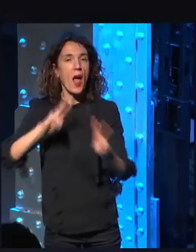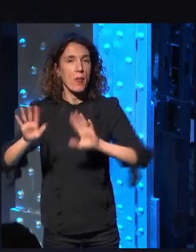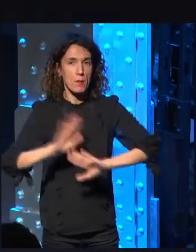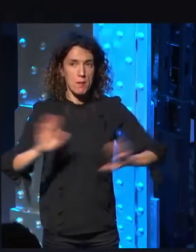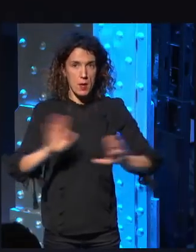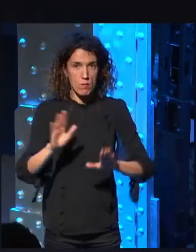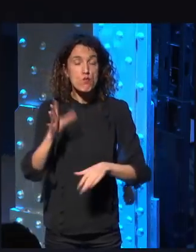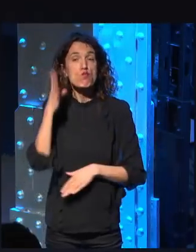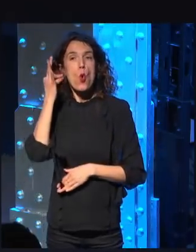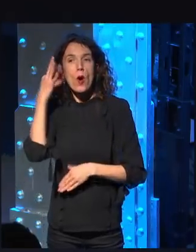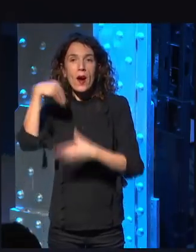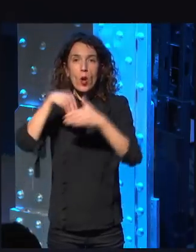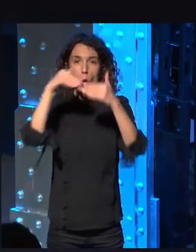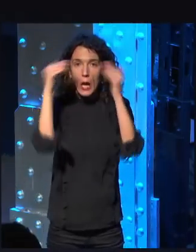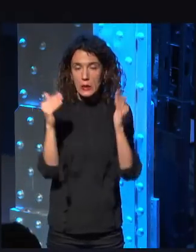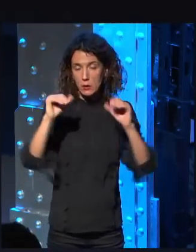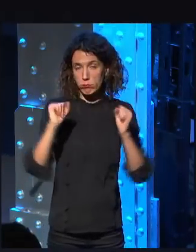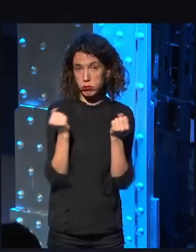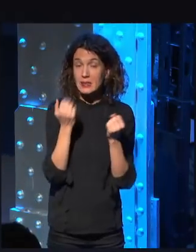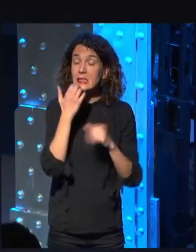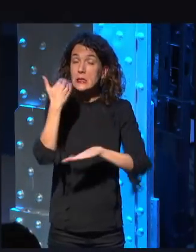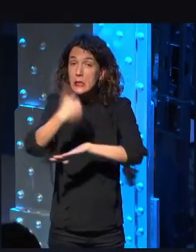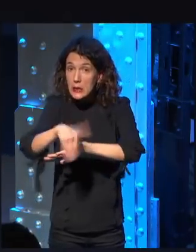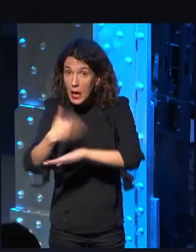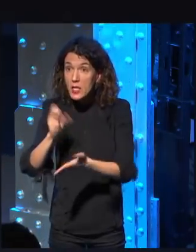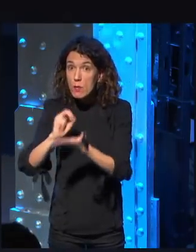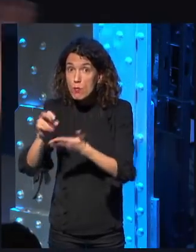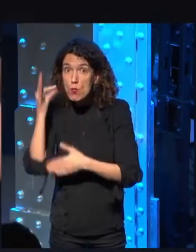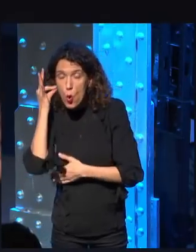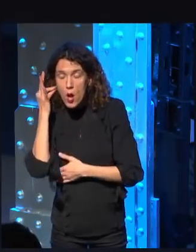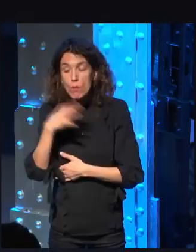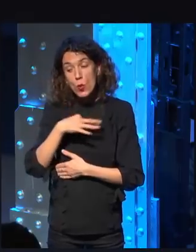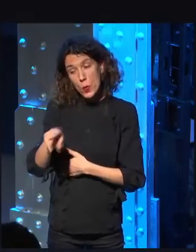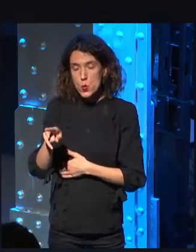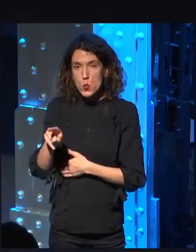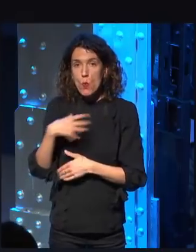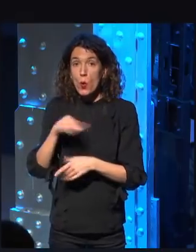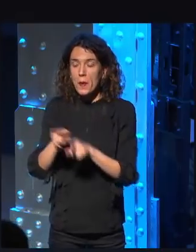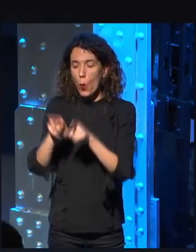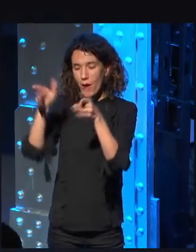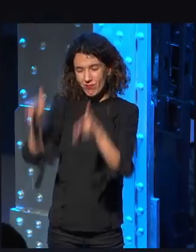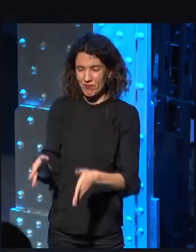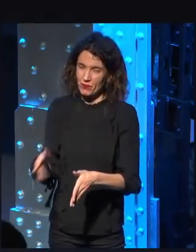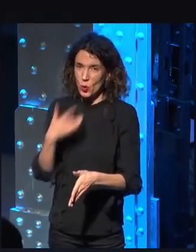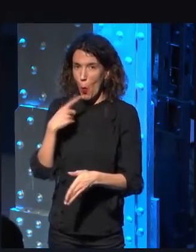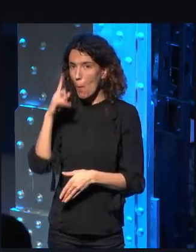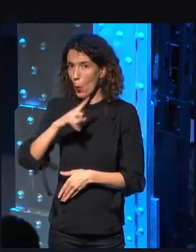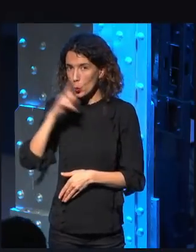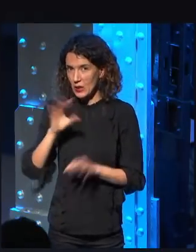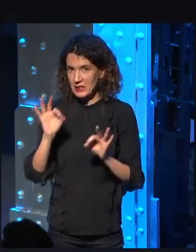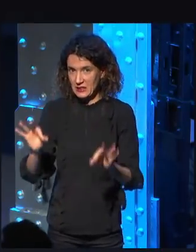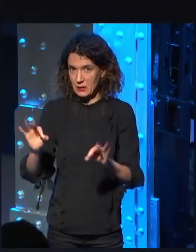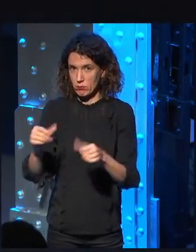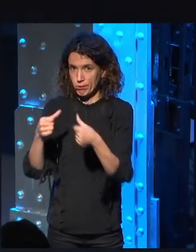mujeres fundamentalmente debían estar en casa y si estaban en la calle pues tenían bastantes posibilidades de ser consideradas prostitutas. Sí,